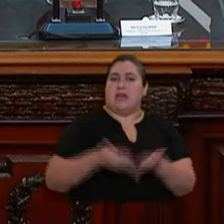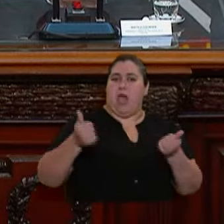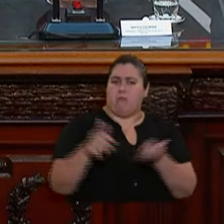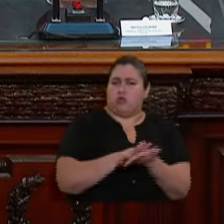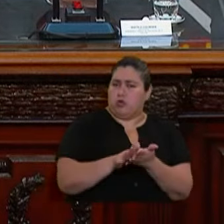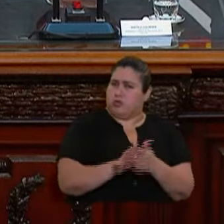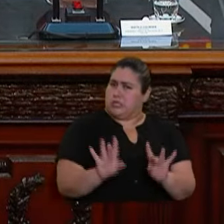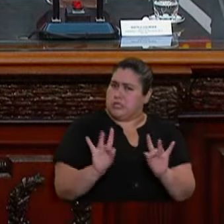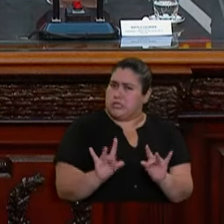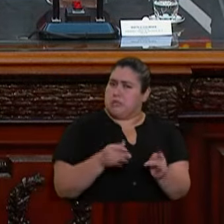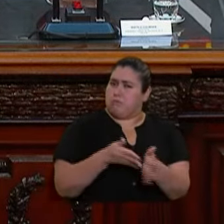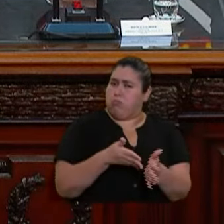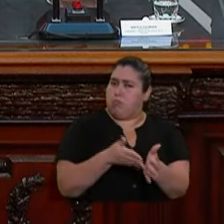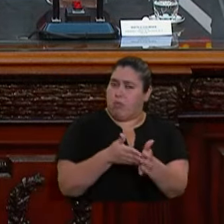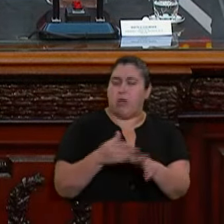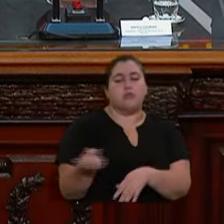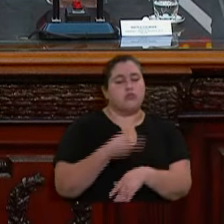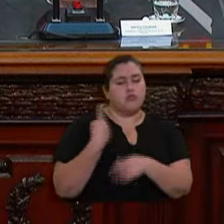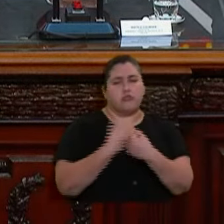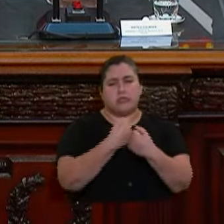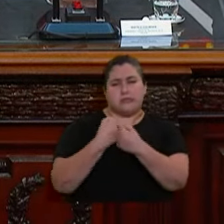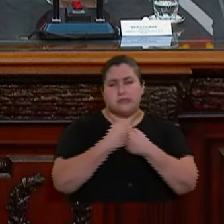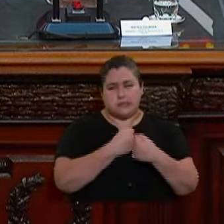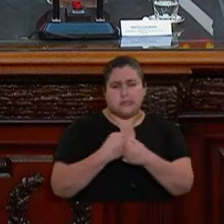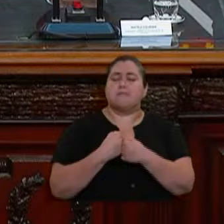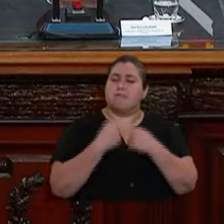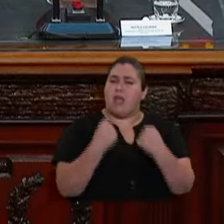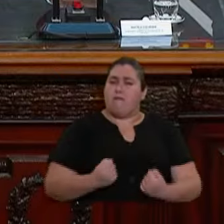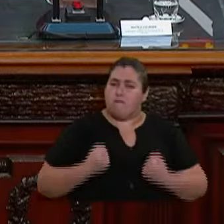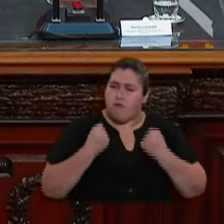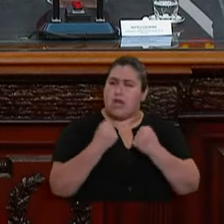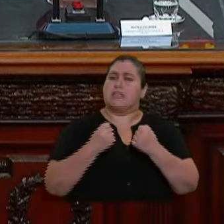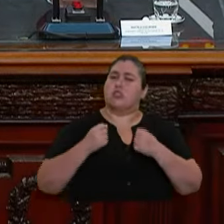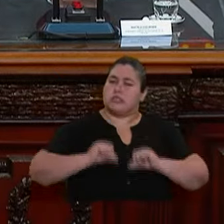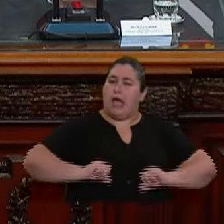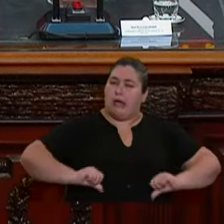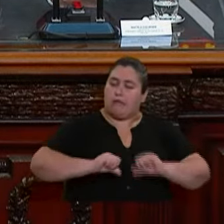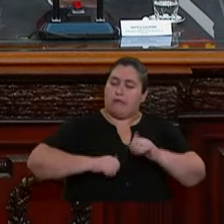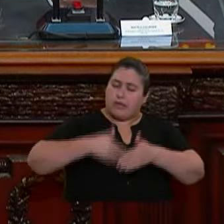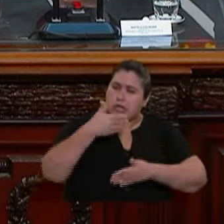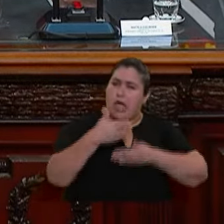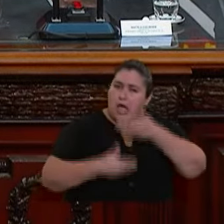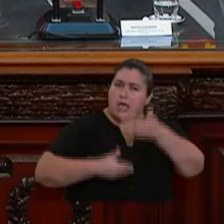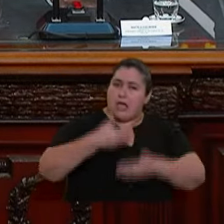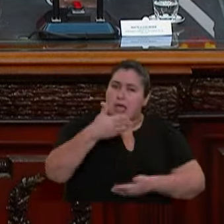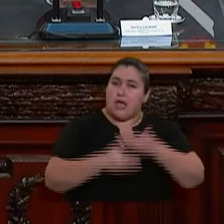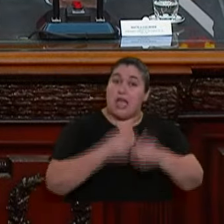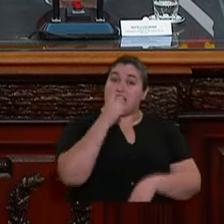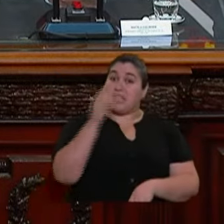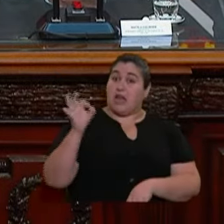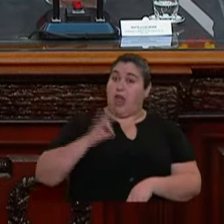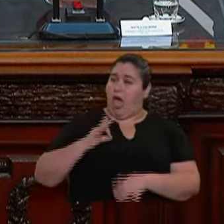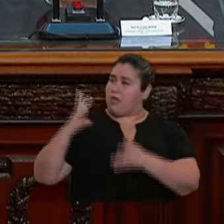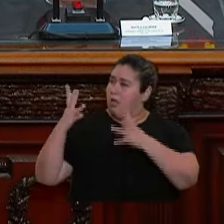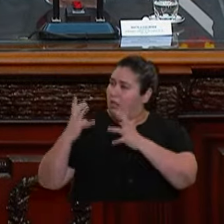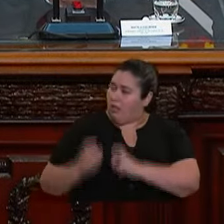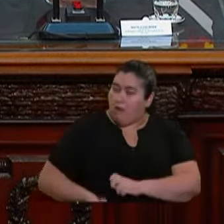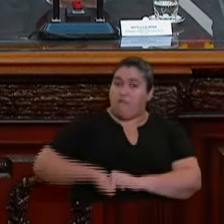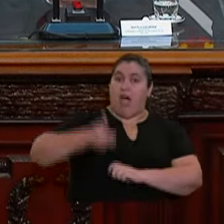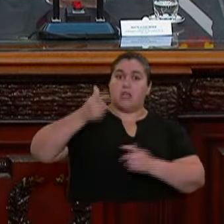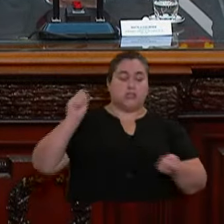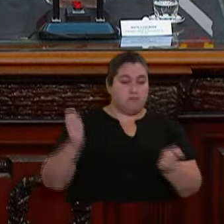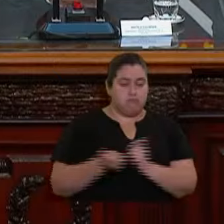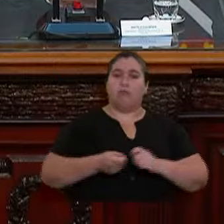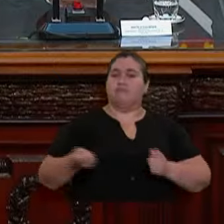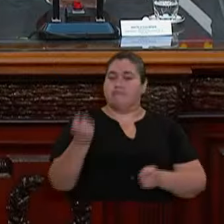pozo. Firmamos un contrato electoral de esfuerzo y sacrificio, porque 100 años de decadencia no se dan vuelta de un día para el